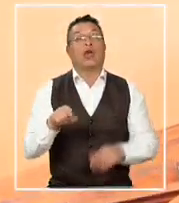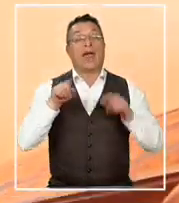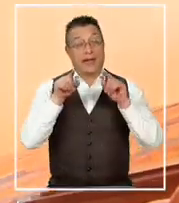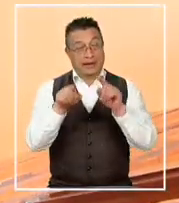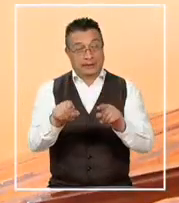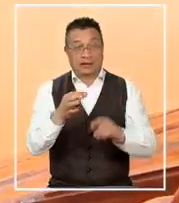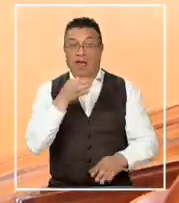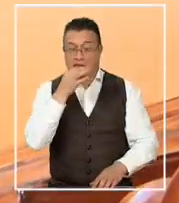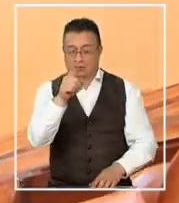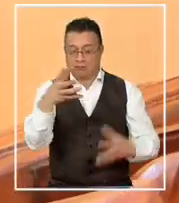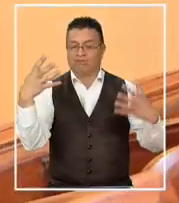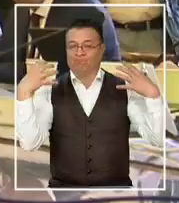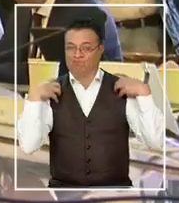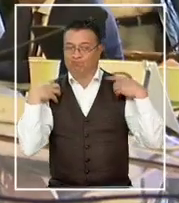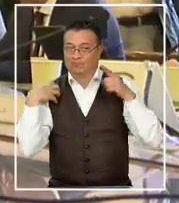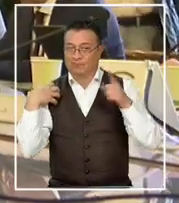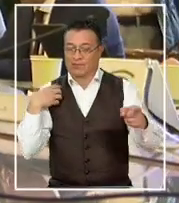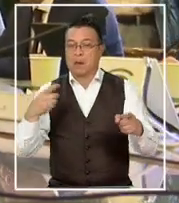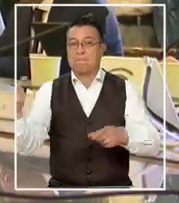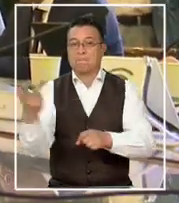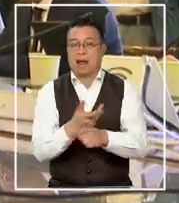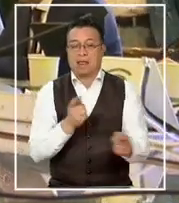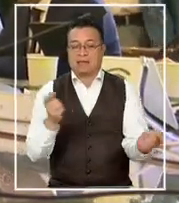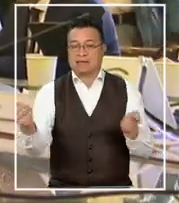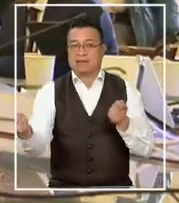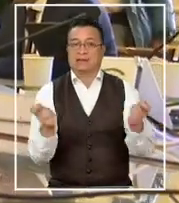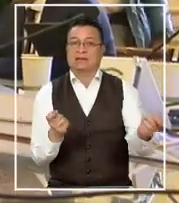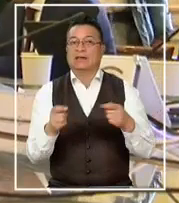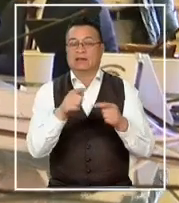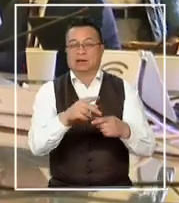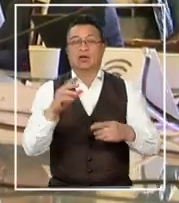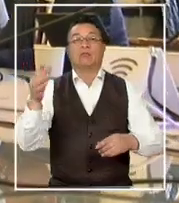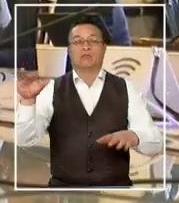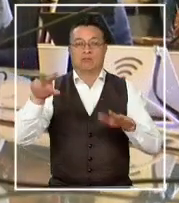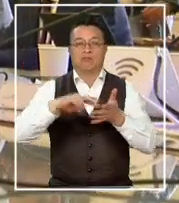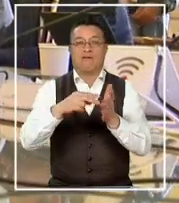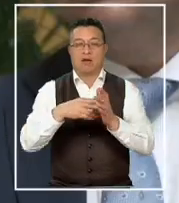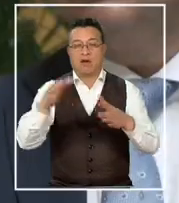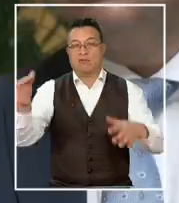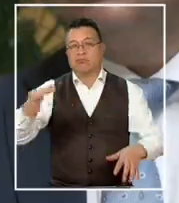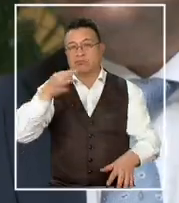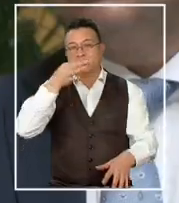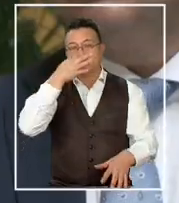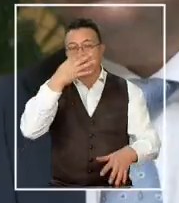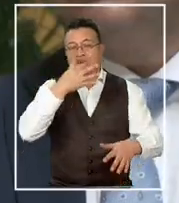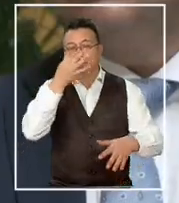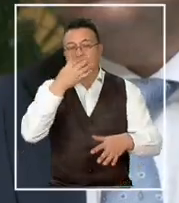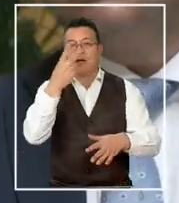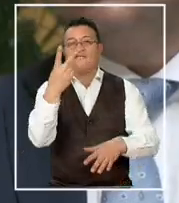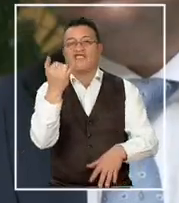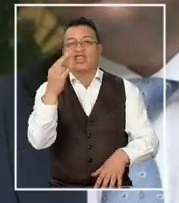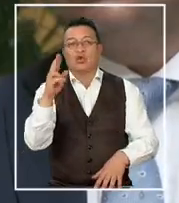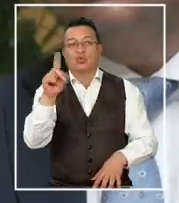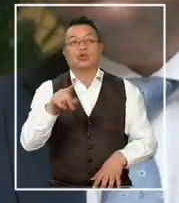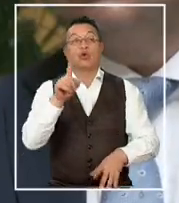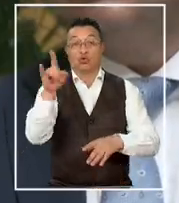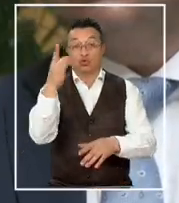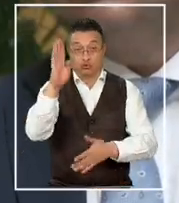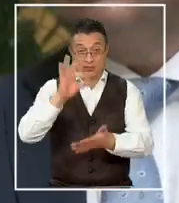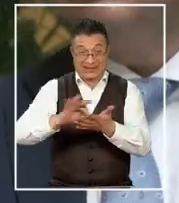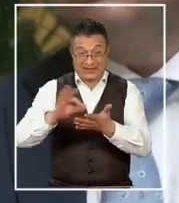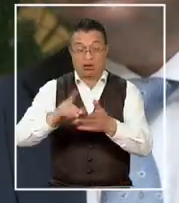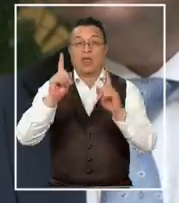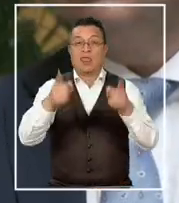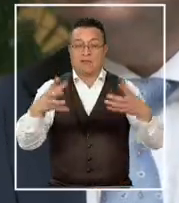aseguran transversalmente del mal manejo del gobierno frente a la crisis por virus respiratorios. El subsecretario tiene que hacerse cargo y el hacerse